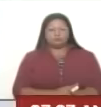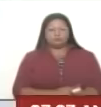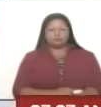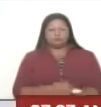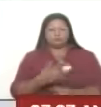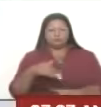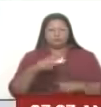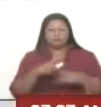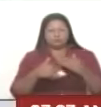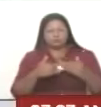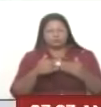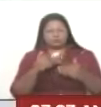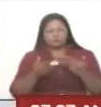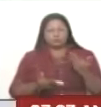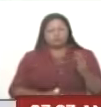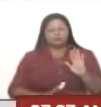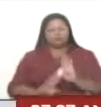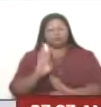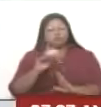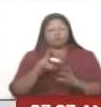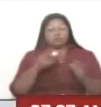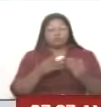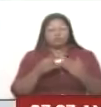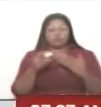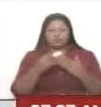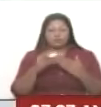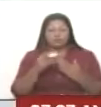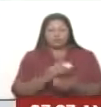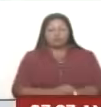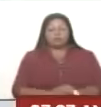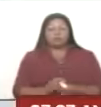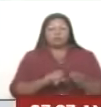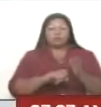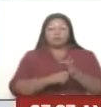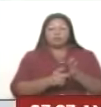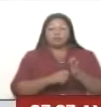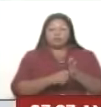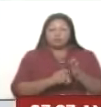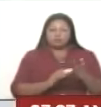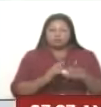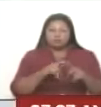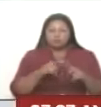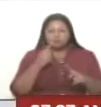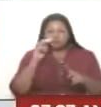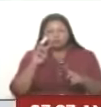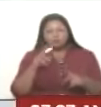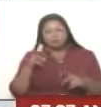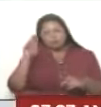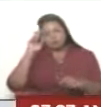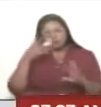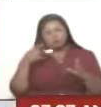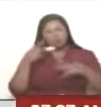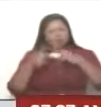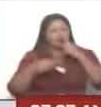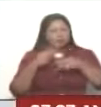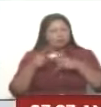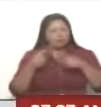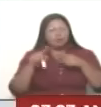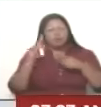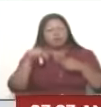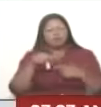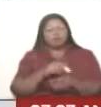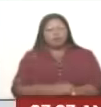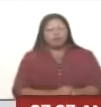alza del dólar, presiones inducidas fundamentalmente por razones políticas, pero también